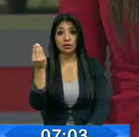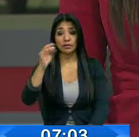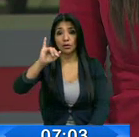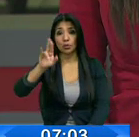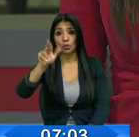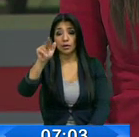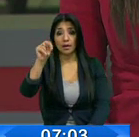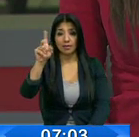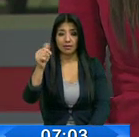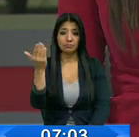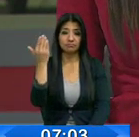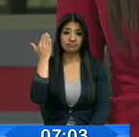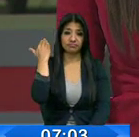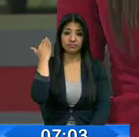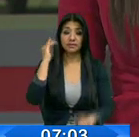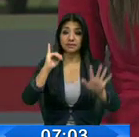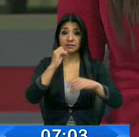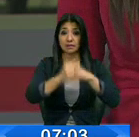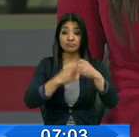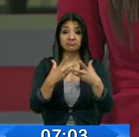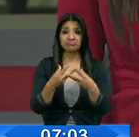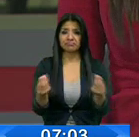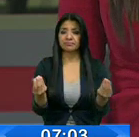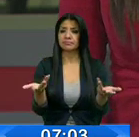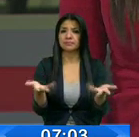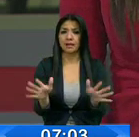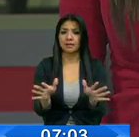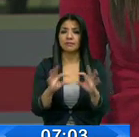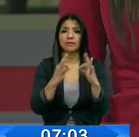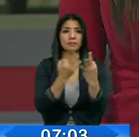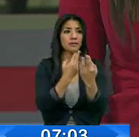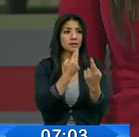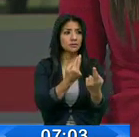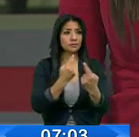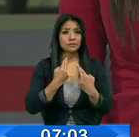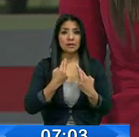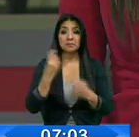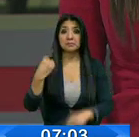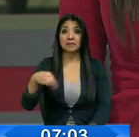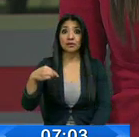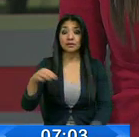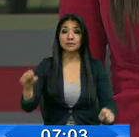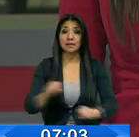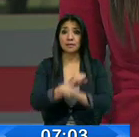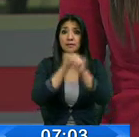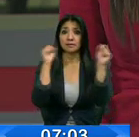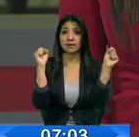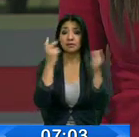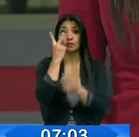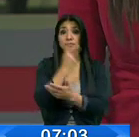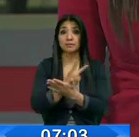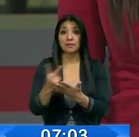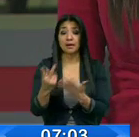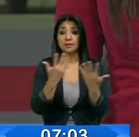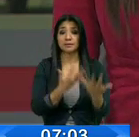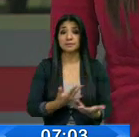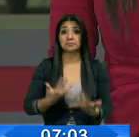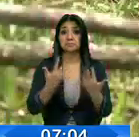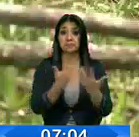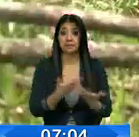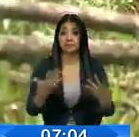campo verde desaparecida hace seis años su familia recibió los resultados la mañana de este miércoles tras dos semanas de espera